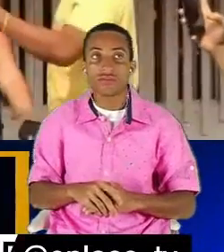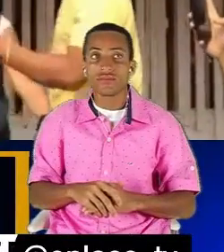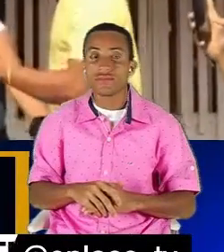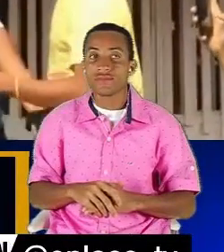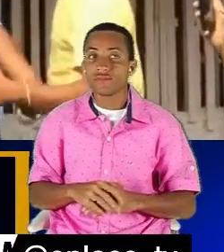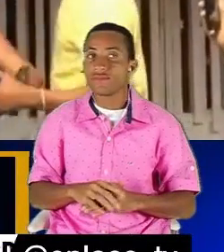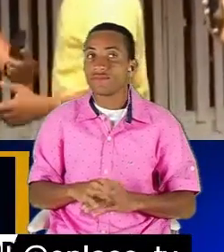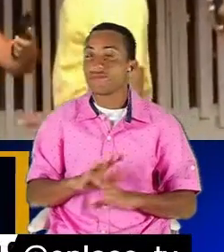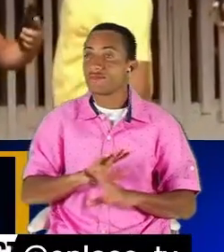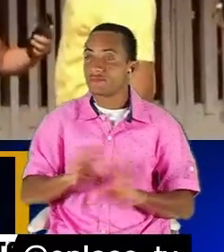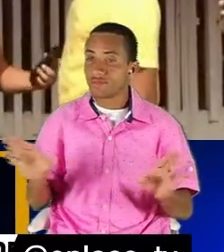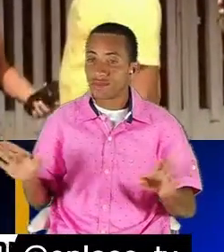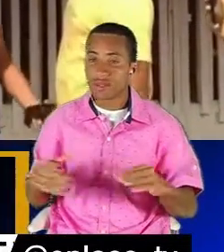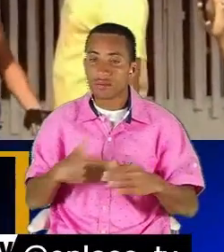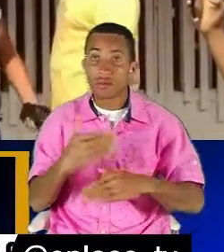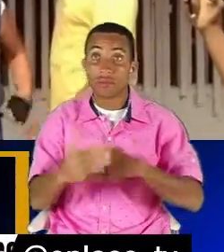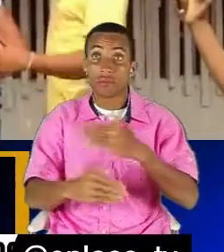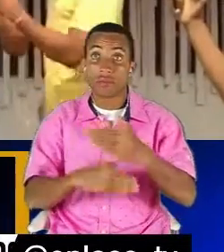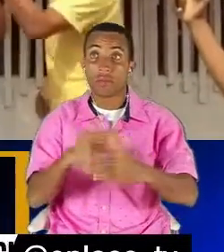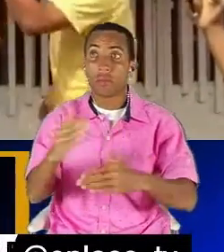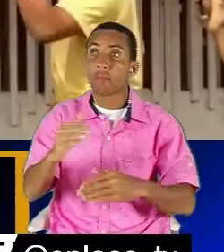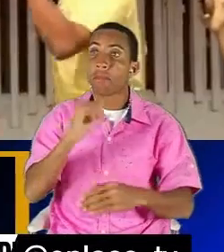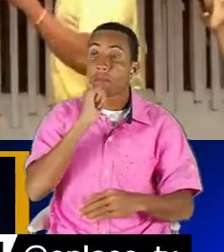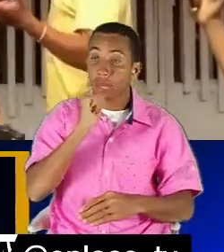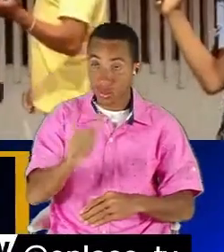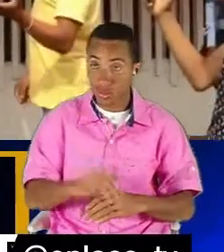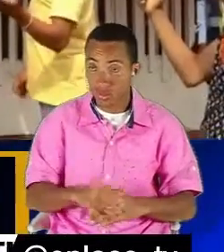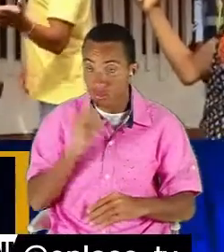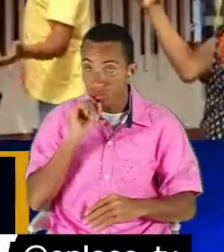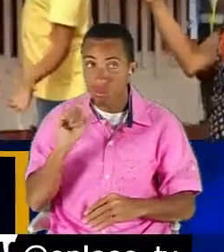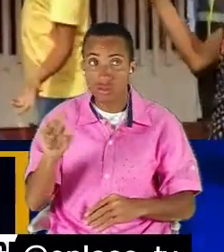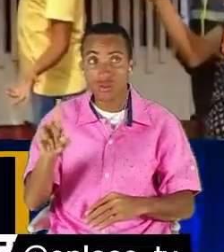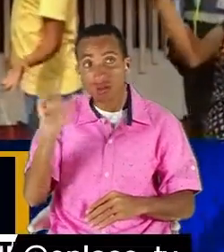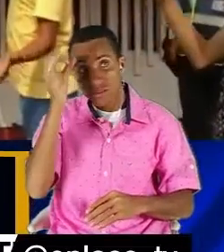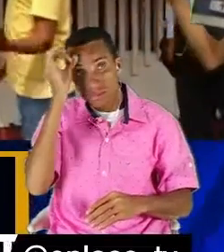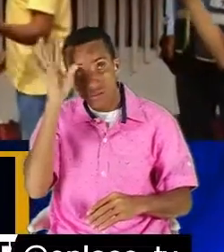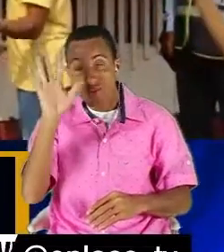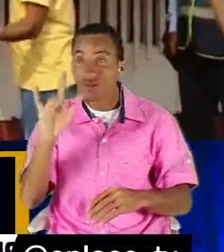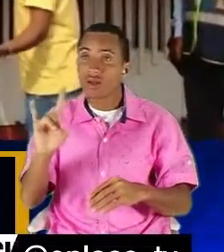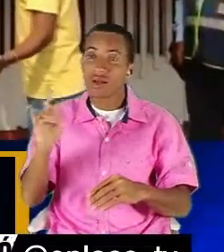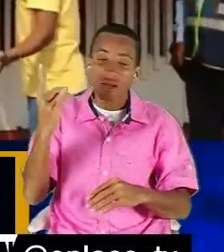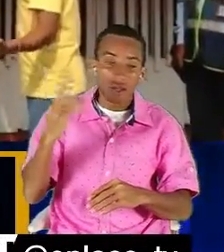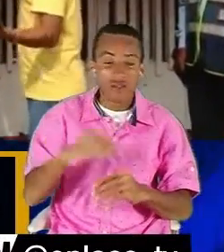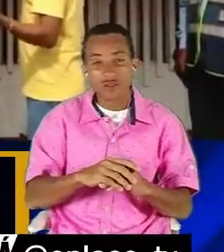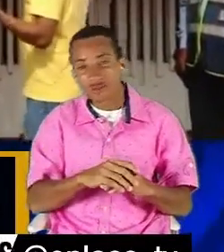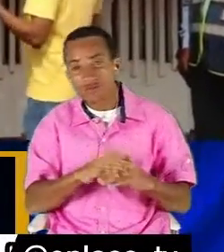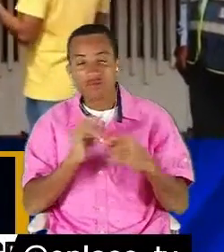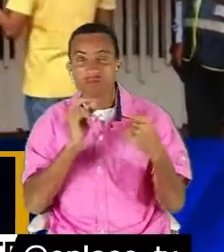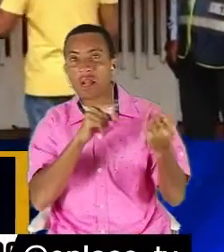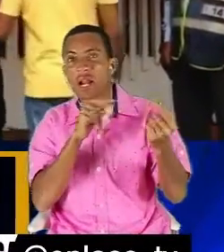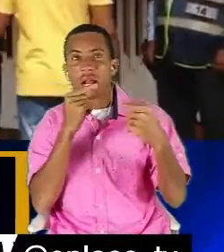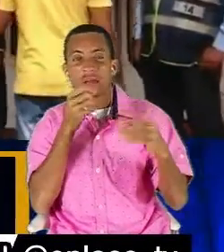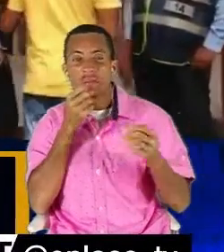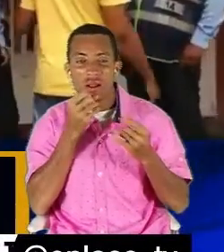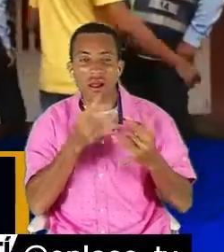Pasó a mayores esta situación donde hubo de cierta manera agresión verbal también. ¿Qué reflexión queda en torno a eso usted después de mirar el video que